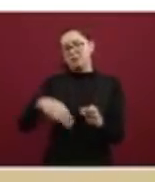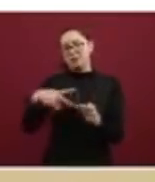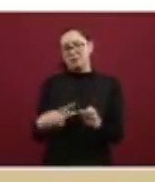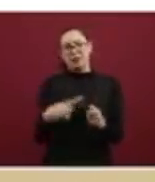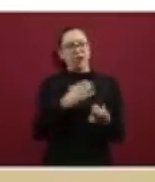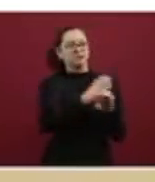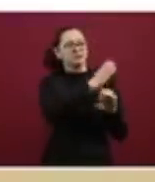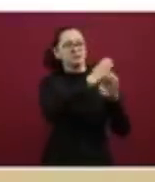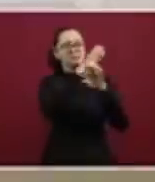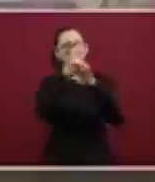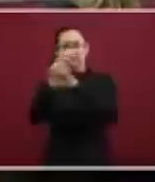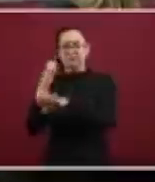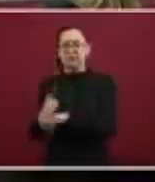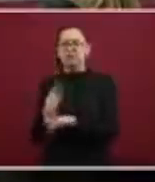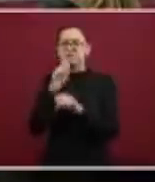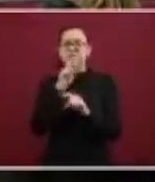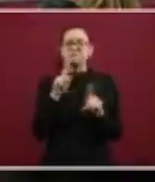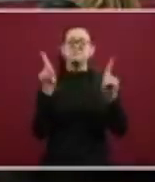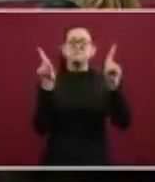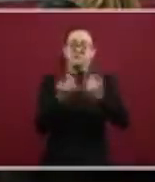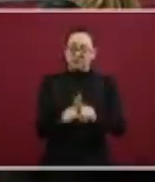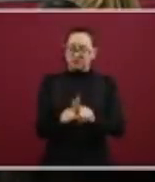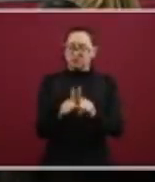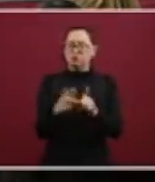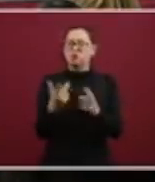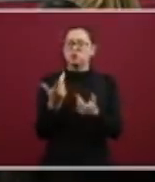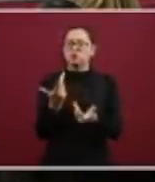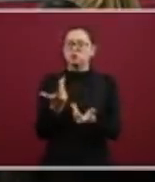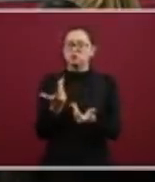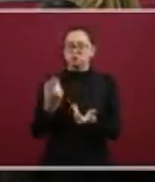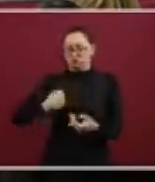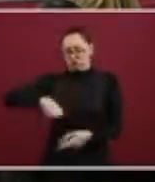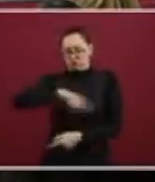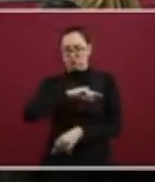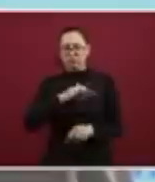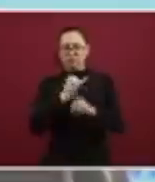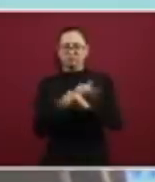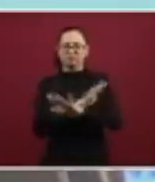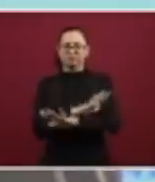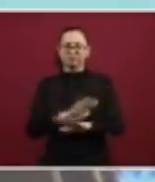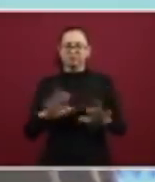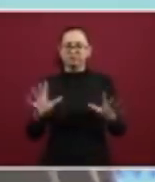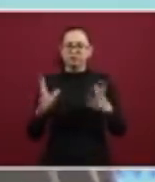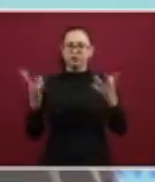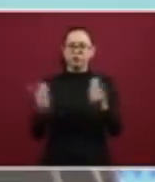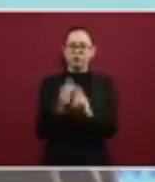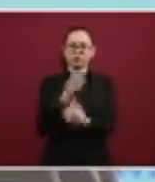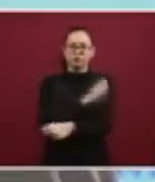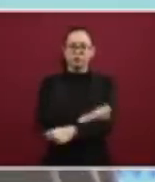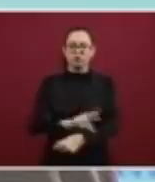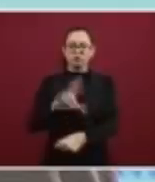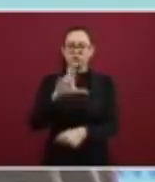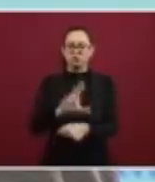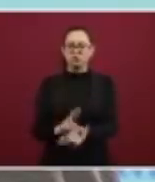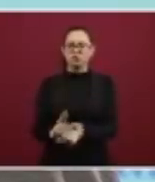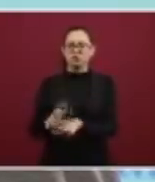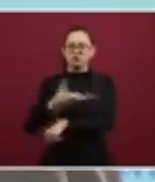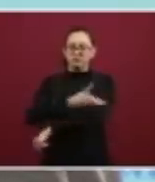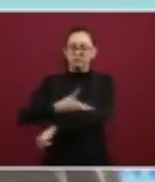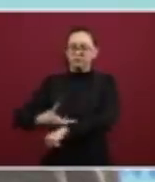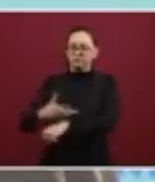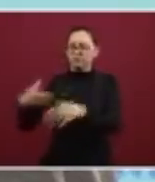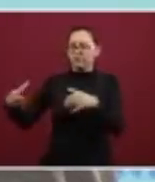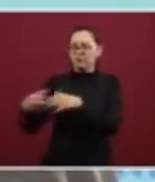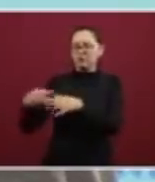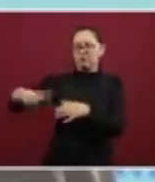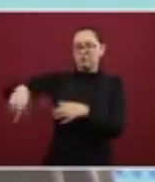en el caso nuestro, que estamos elaborando estos informes, es en coordinación con los colectivos de las